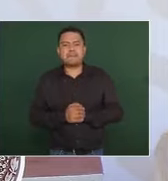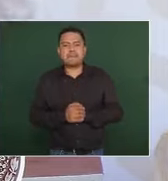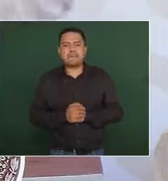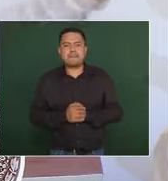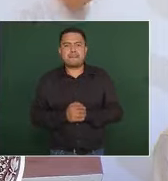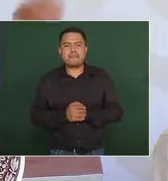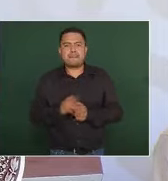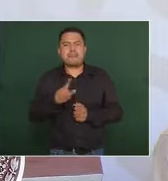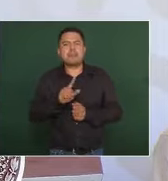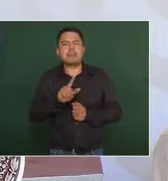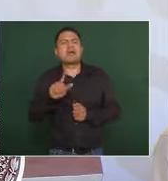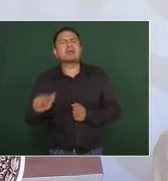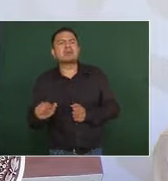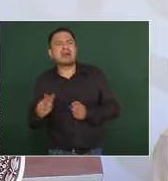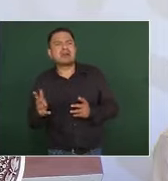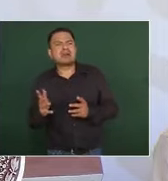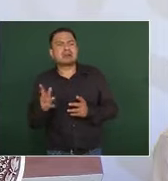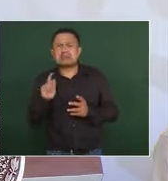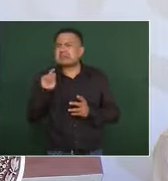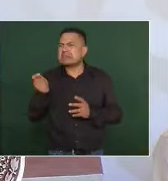¿Qué lo llevó,